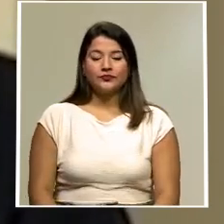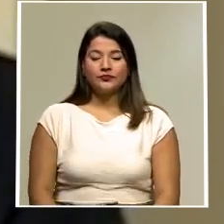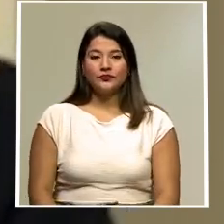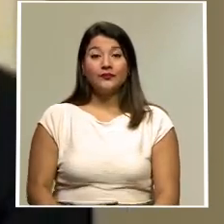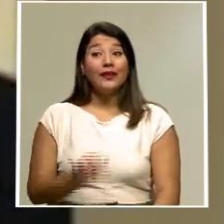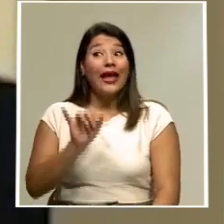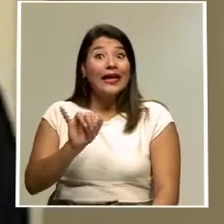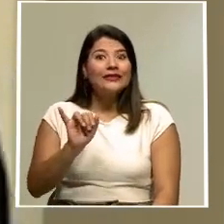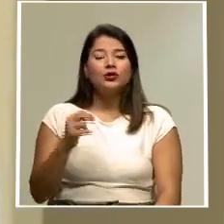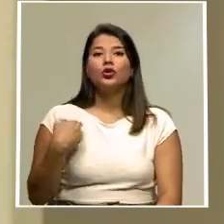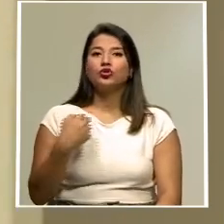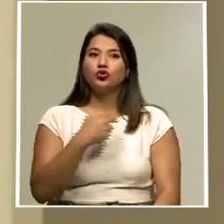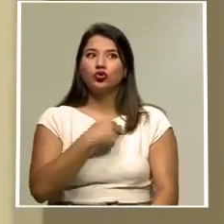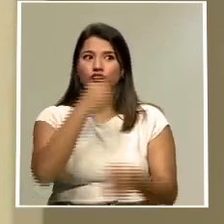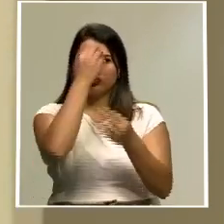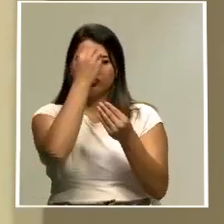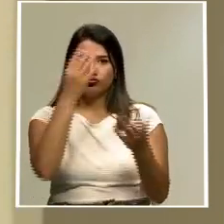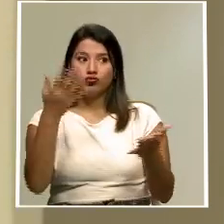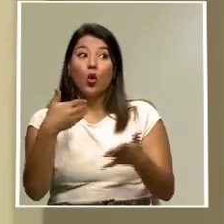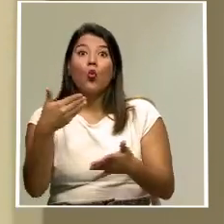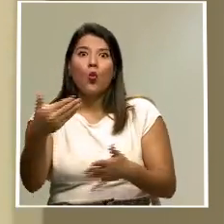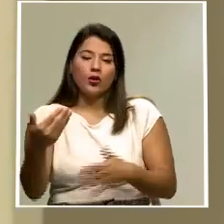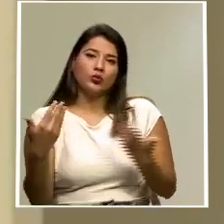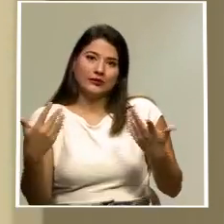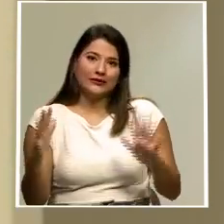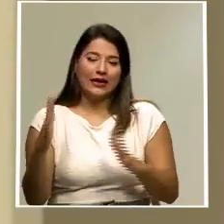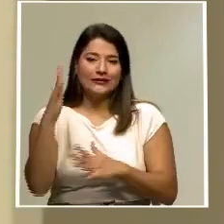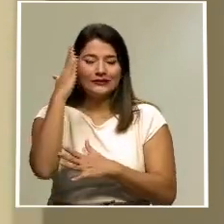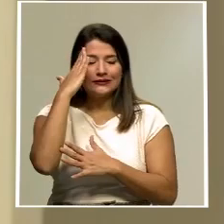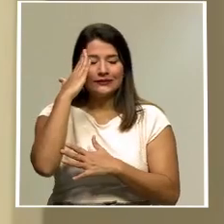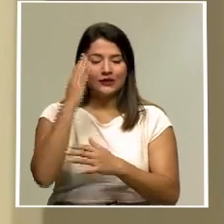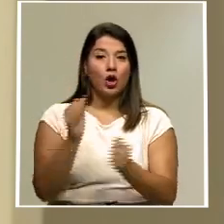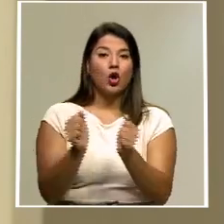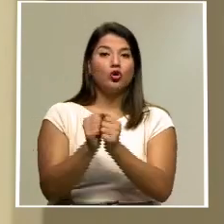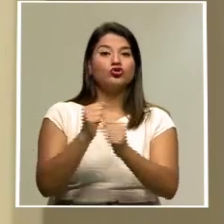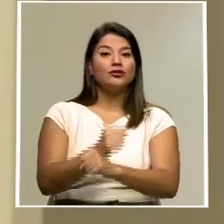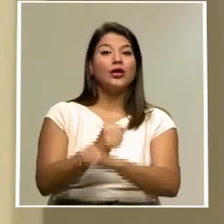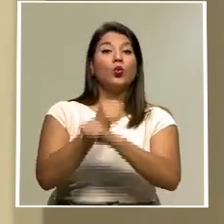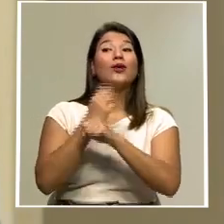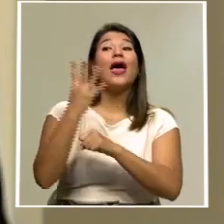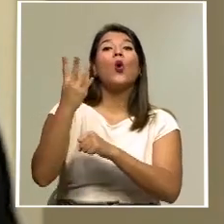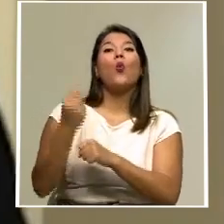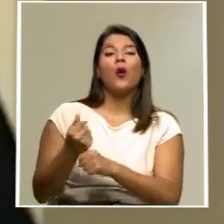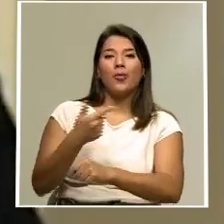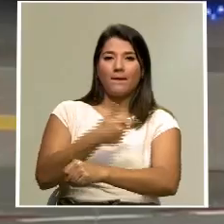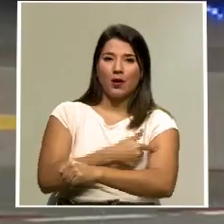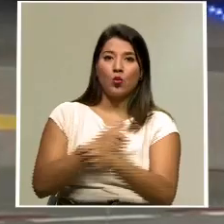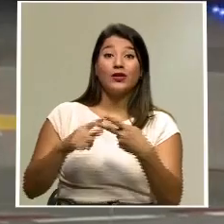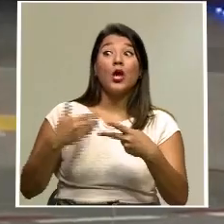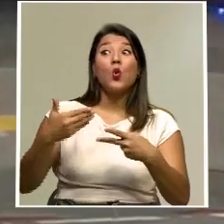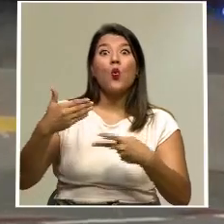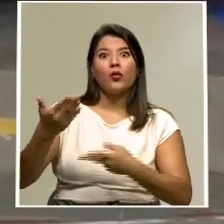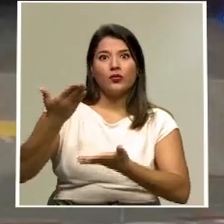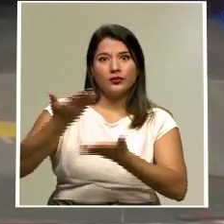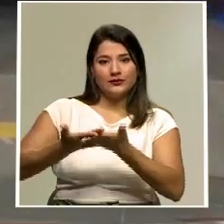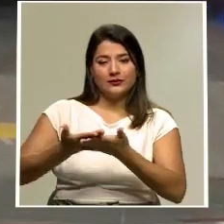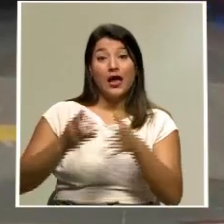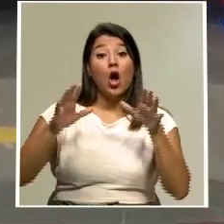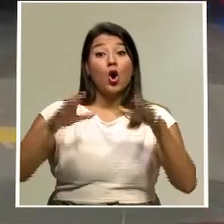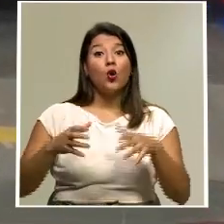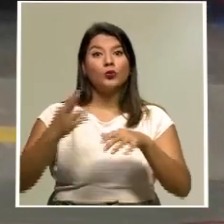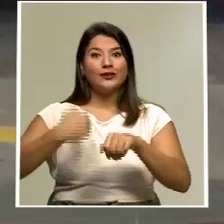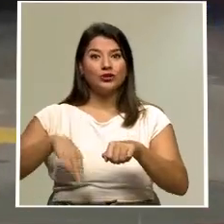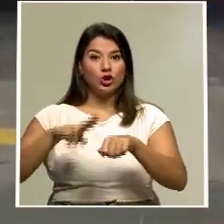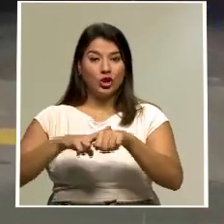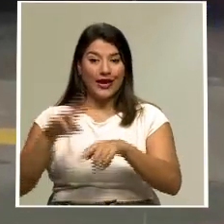Eso lo estaremos informando tan pronto tengamos la certeza de cantidades y tiempo. La Comisión Nacional de